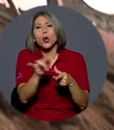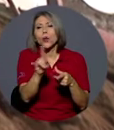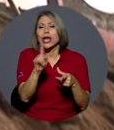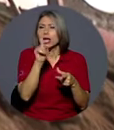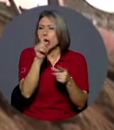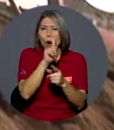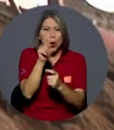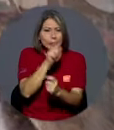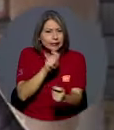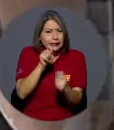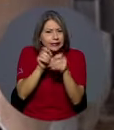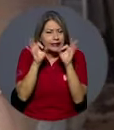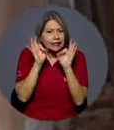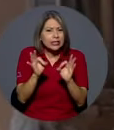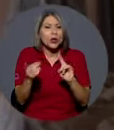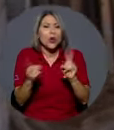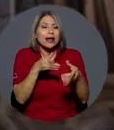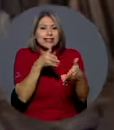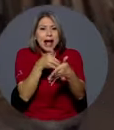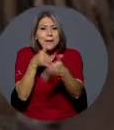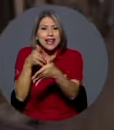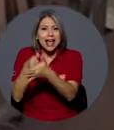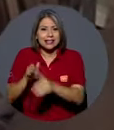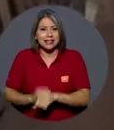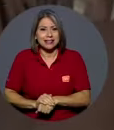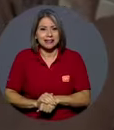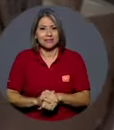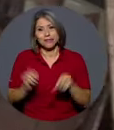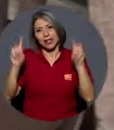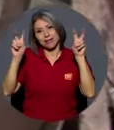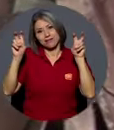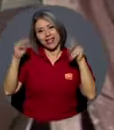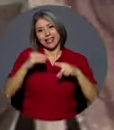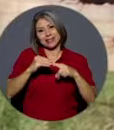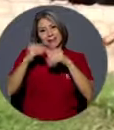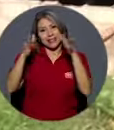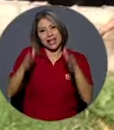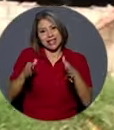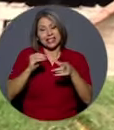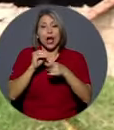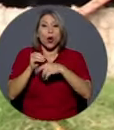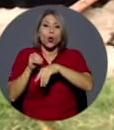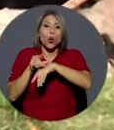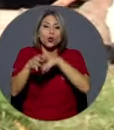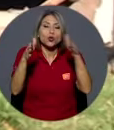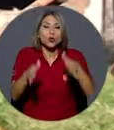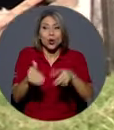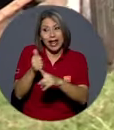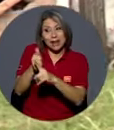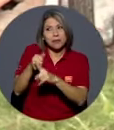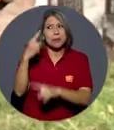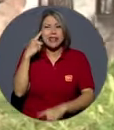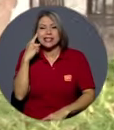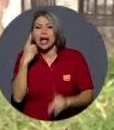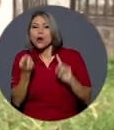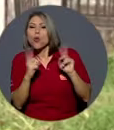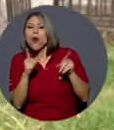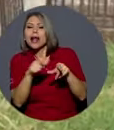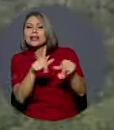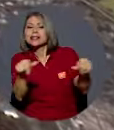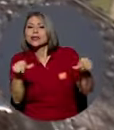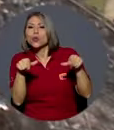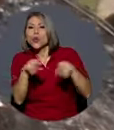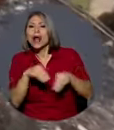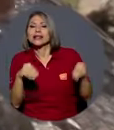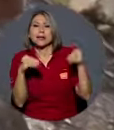de las amenazas y deja mucho a criterio del especialista, entre comillas, o el consultor, qué área le va a dar importancia y qué